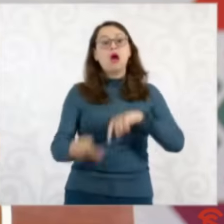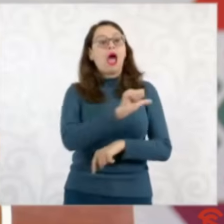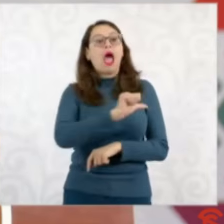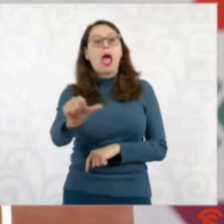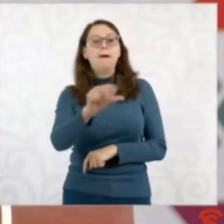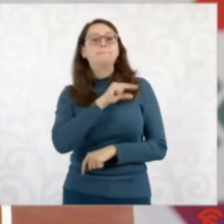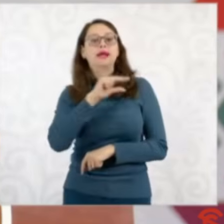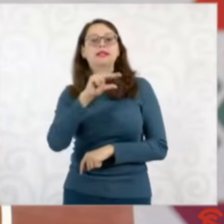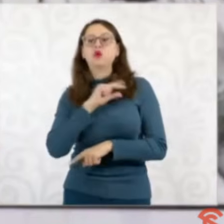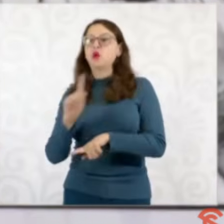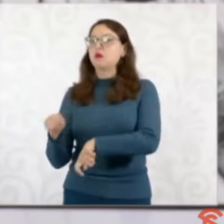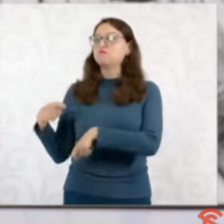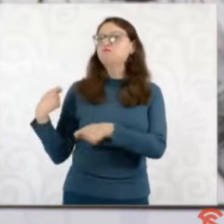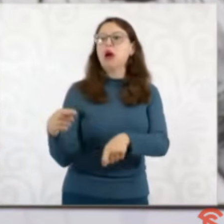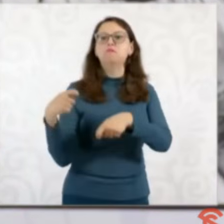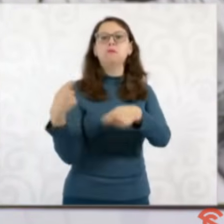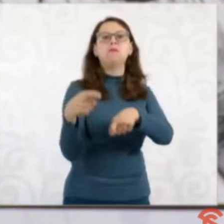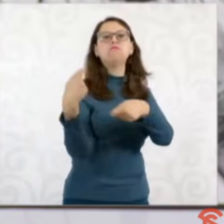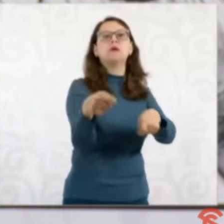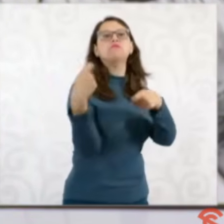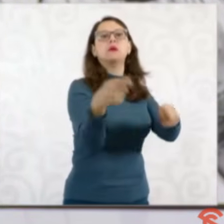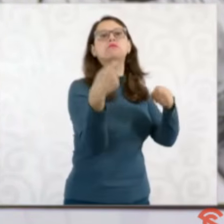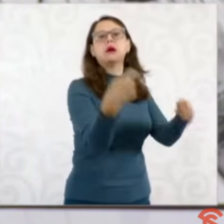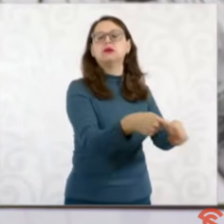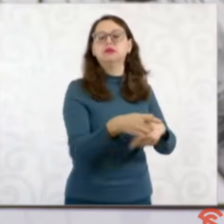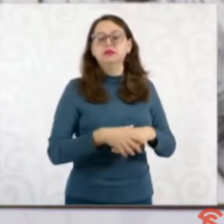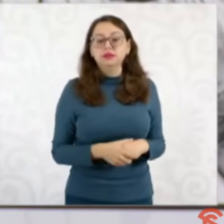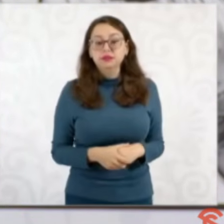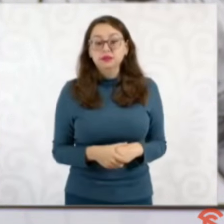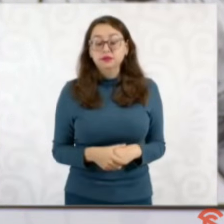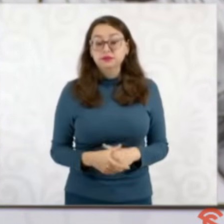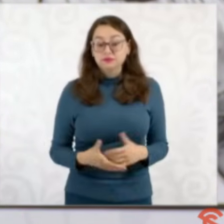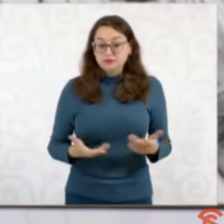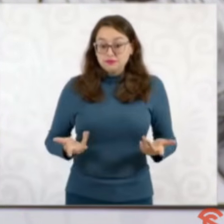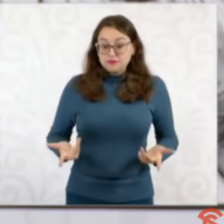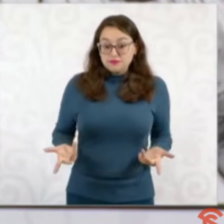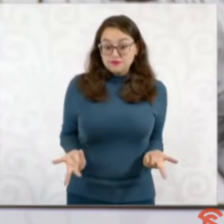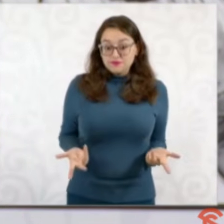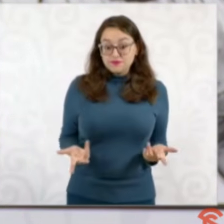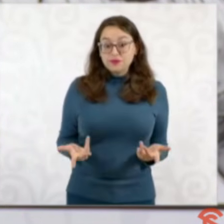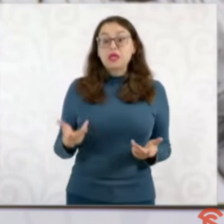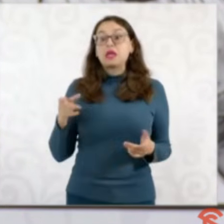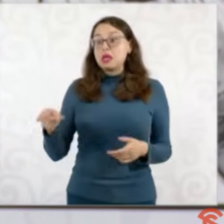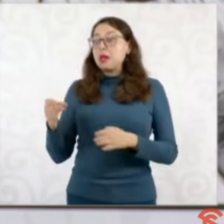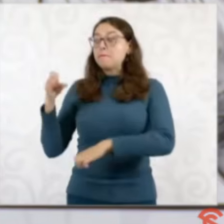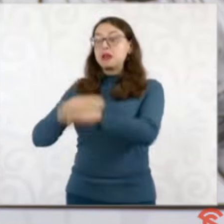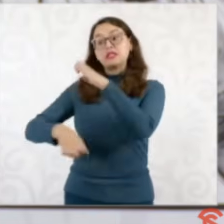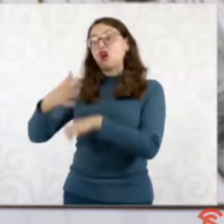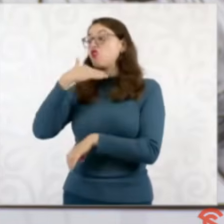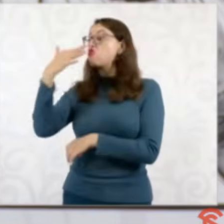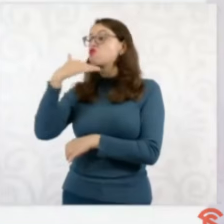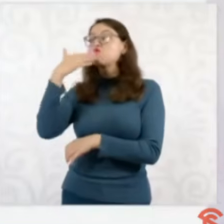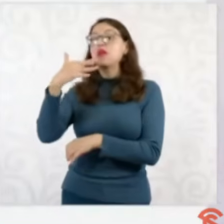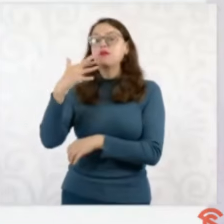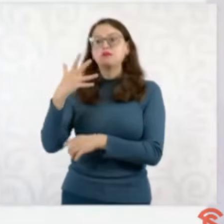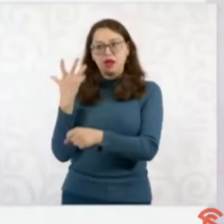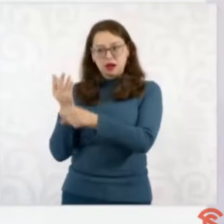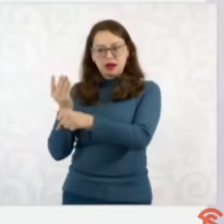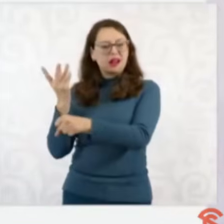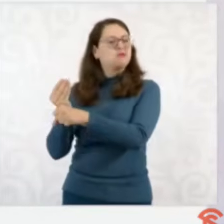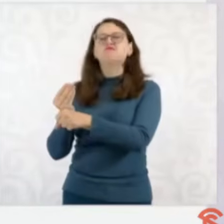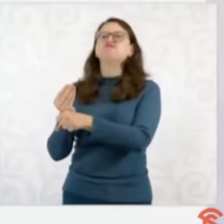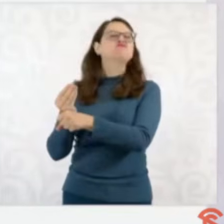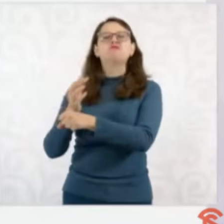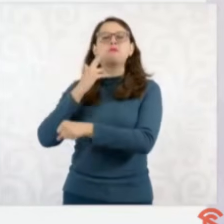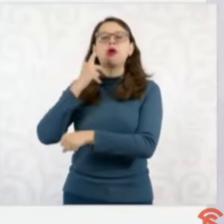que supuestamente no funcionaban por corrupción. Pero en vez de resolver la corrupción de esas empresas del Estado, lo que hacen